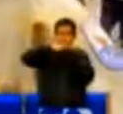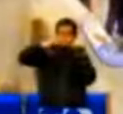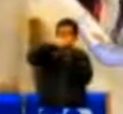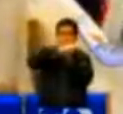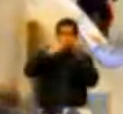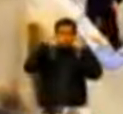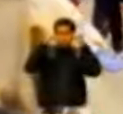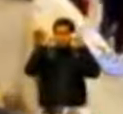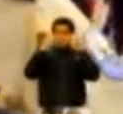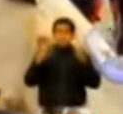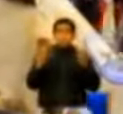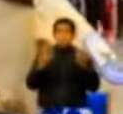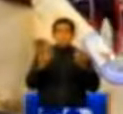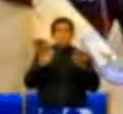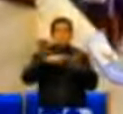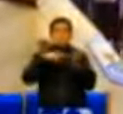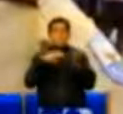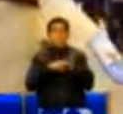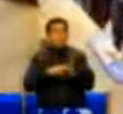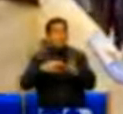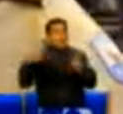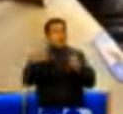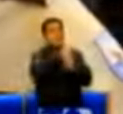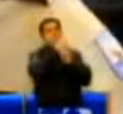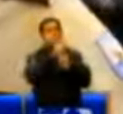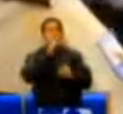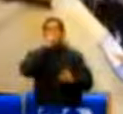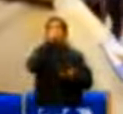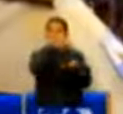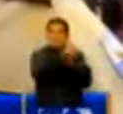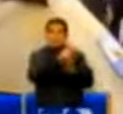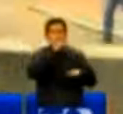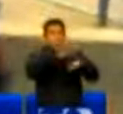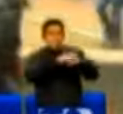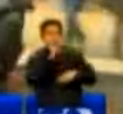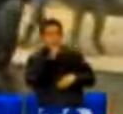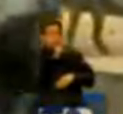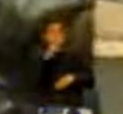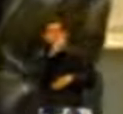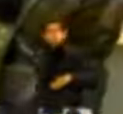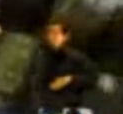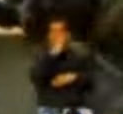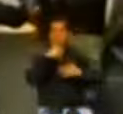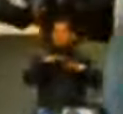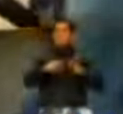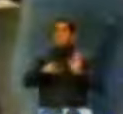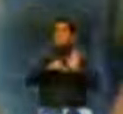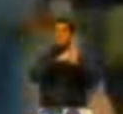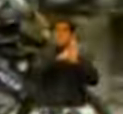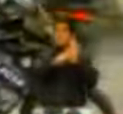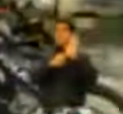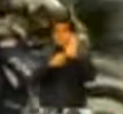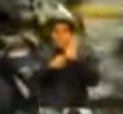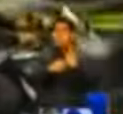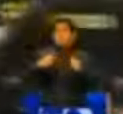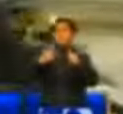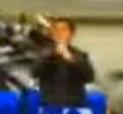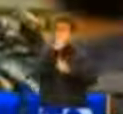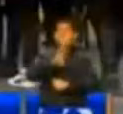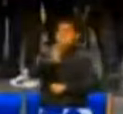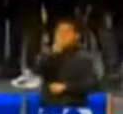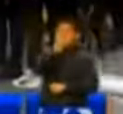Se configura la flagrancia, es una figura penal, una figura jurídica. En una primera acción detuvieron